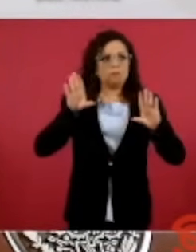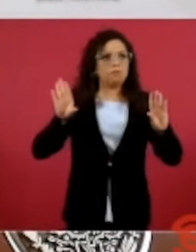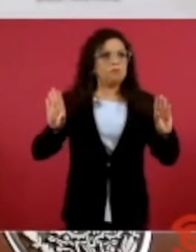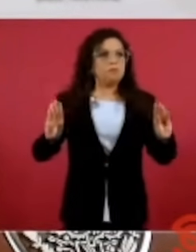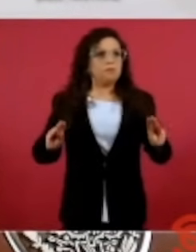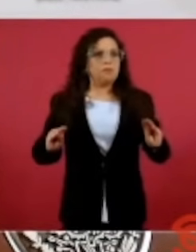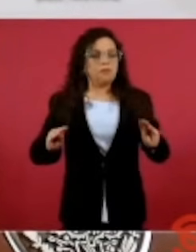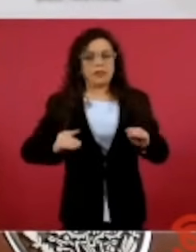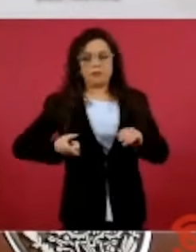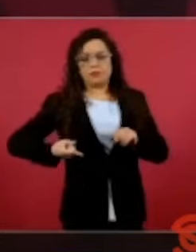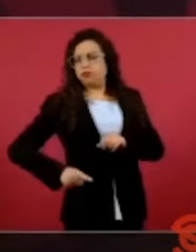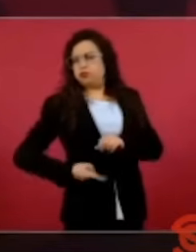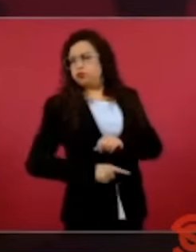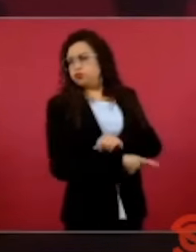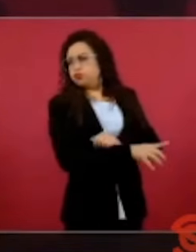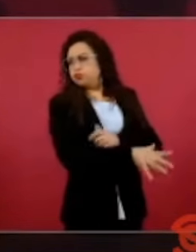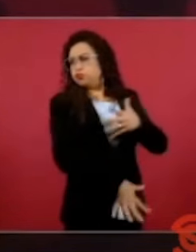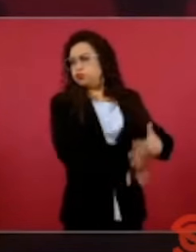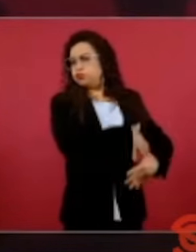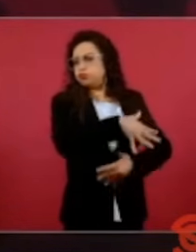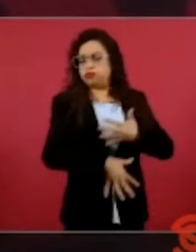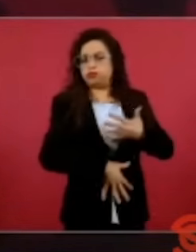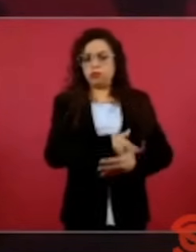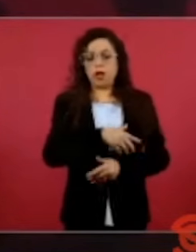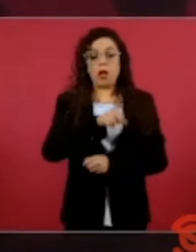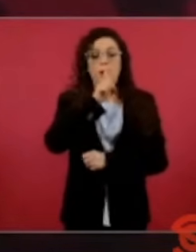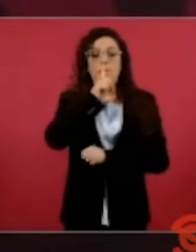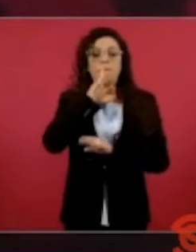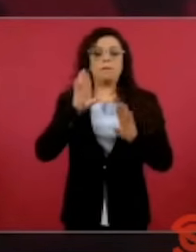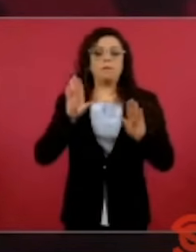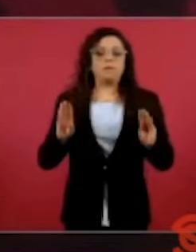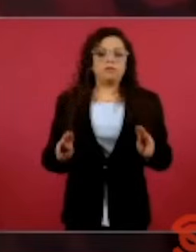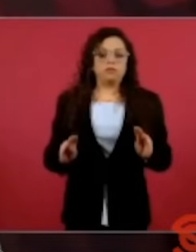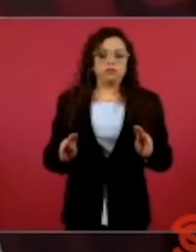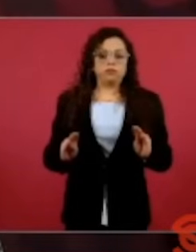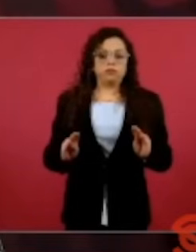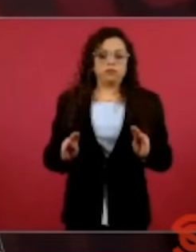o sabía la gente del poder judicial